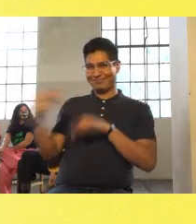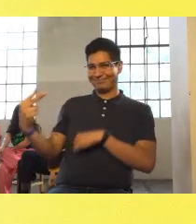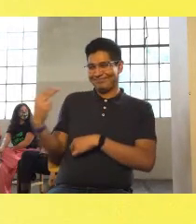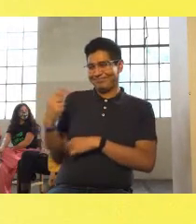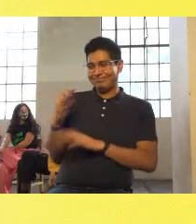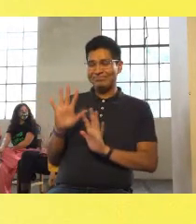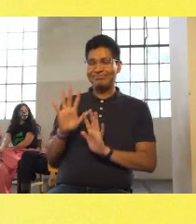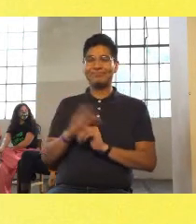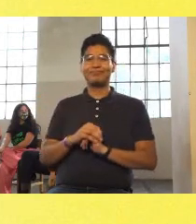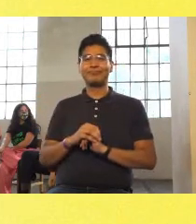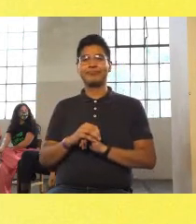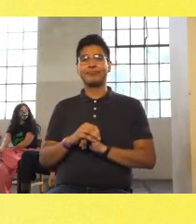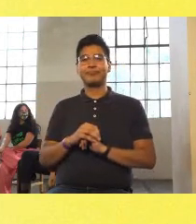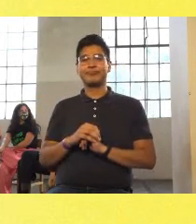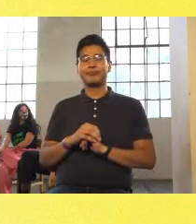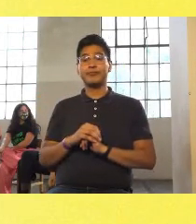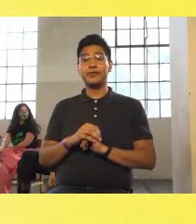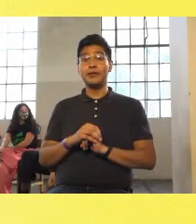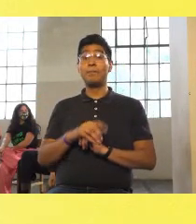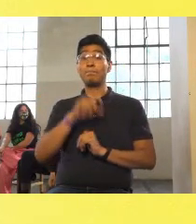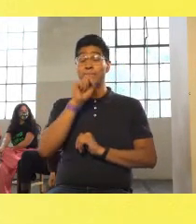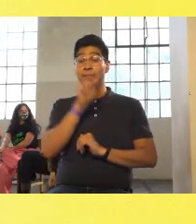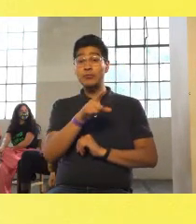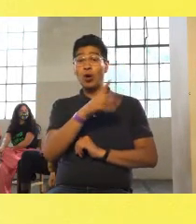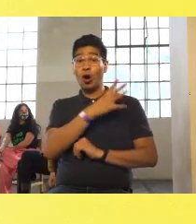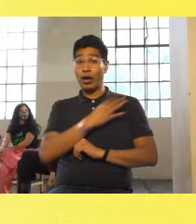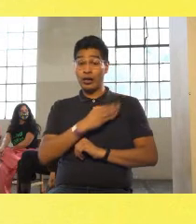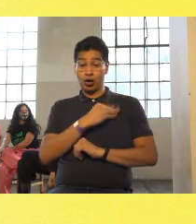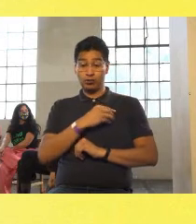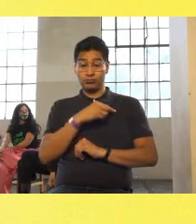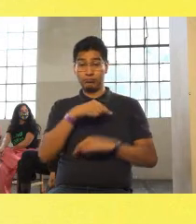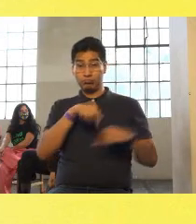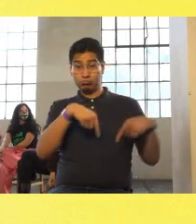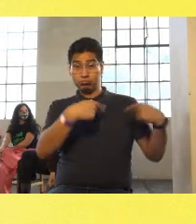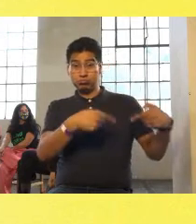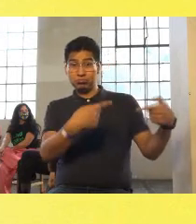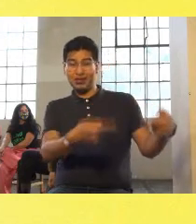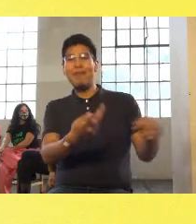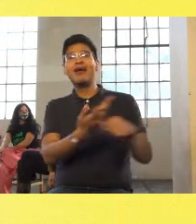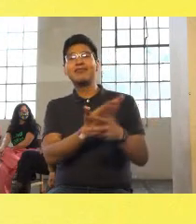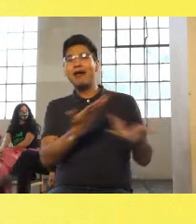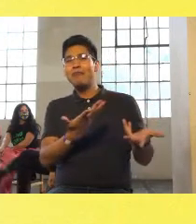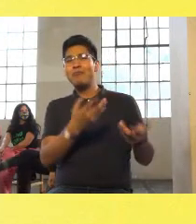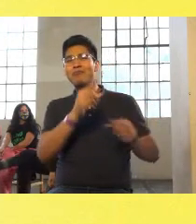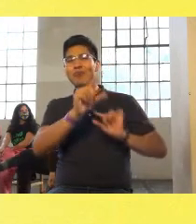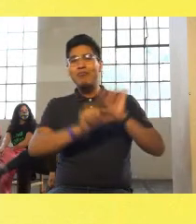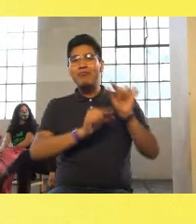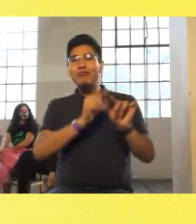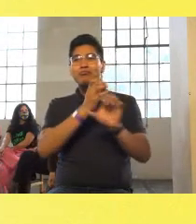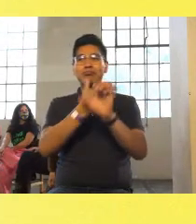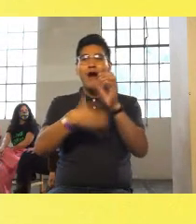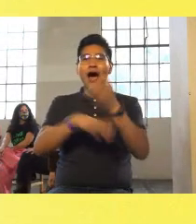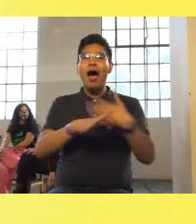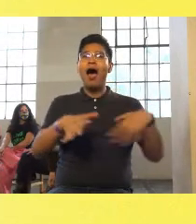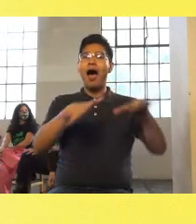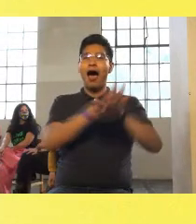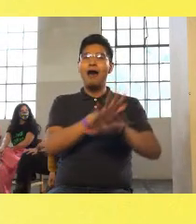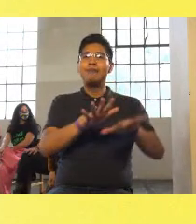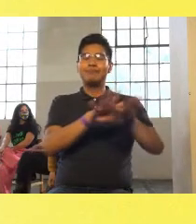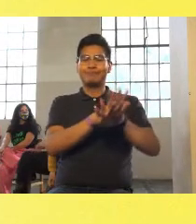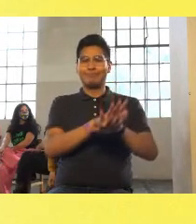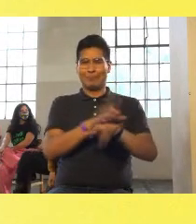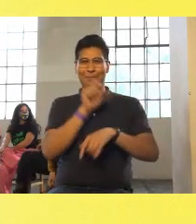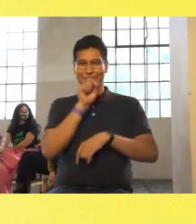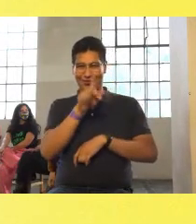así como, pero las siguientes generaciones van a hacer cosas y van a transformar y van a cambiar. Y yo recuerdo estar viendo a mi sobrina y